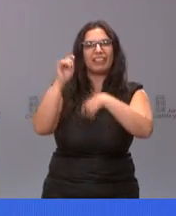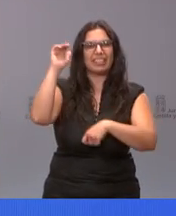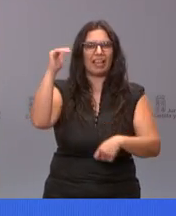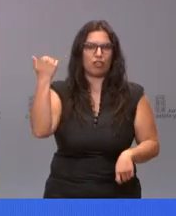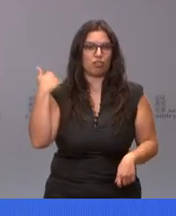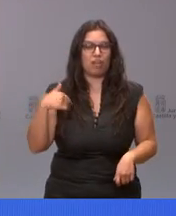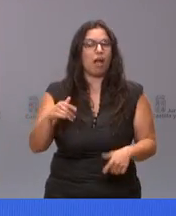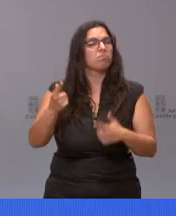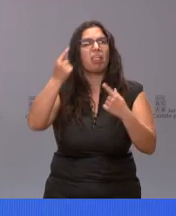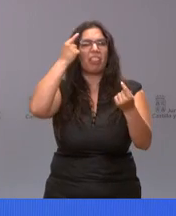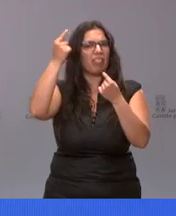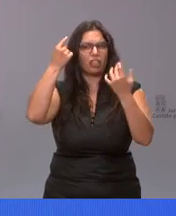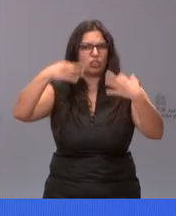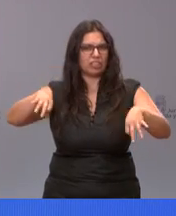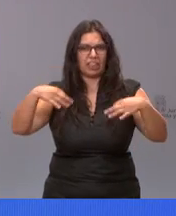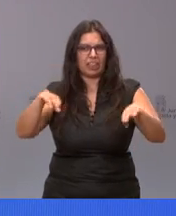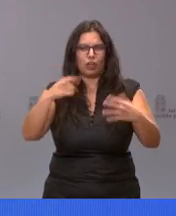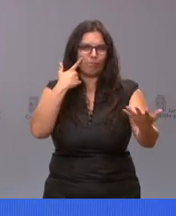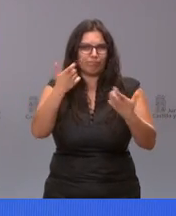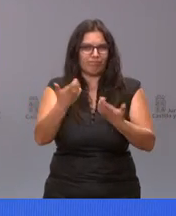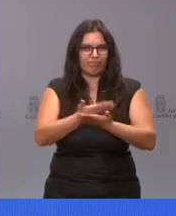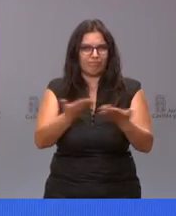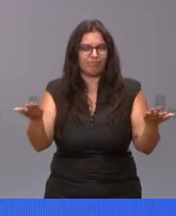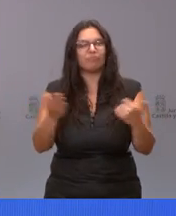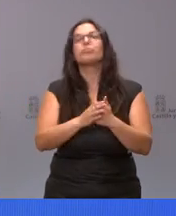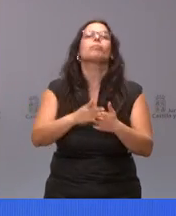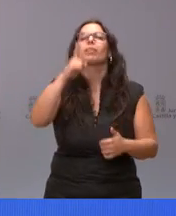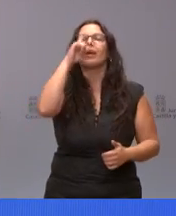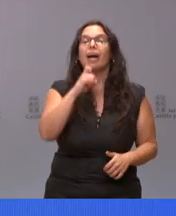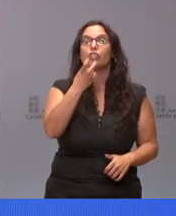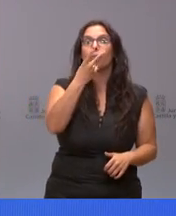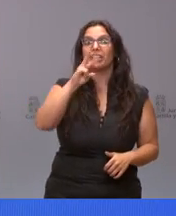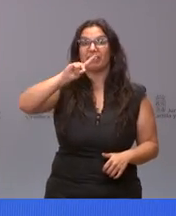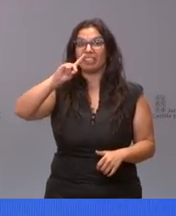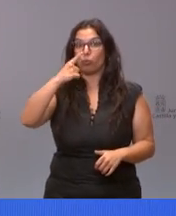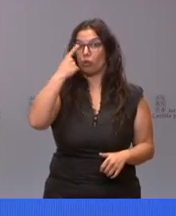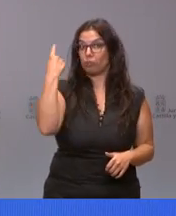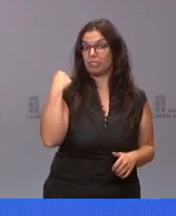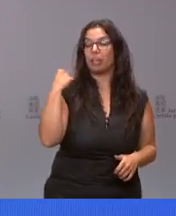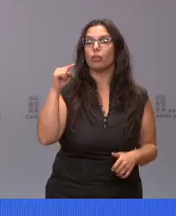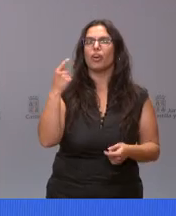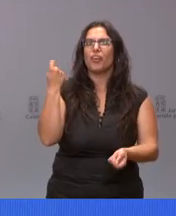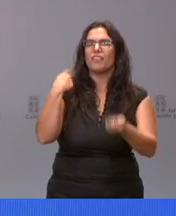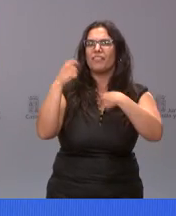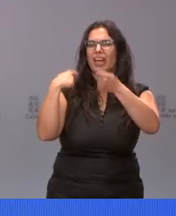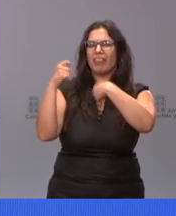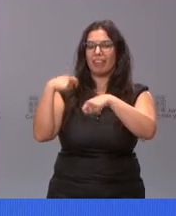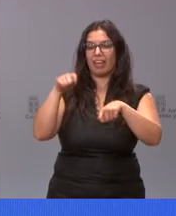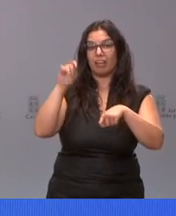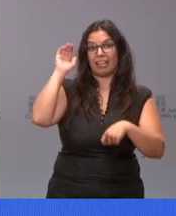las simples cifras lo dicen bien a las claras. En el año 2021, las exportaciones de Castilla y